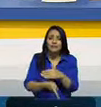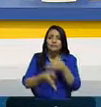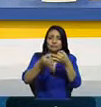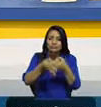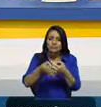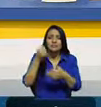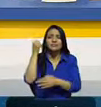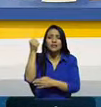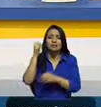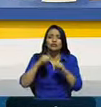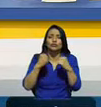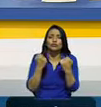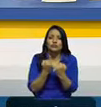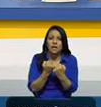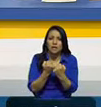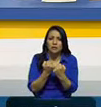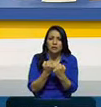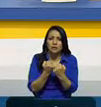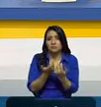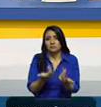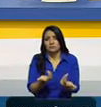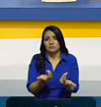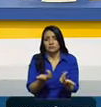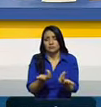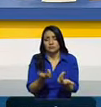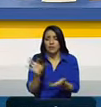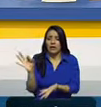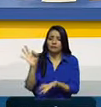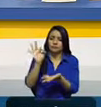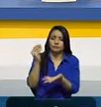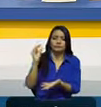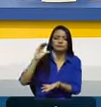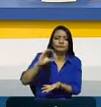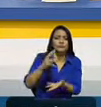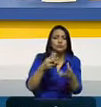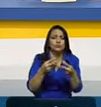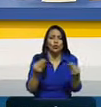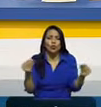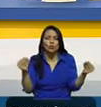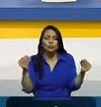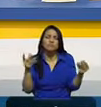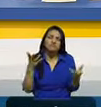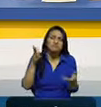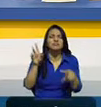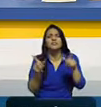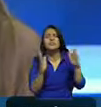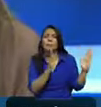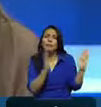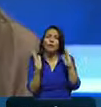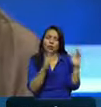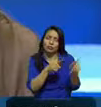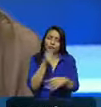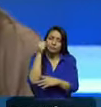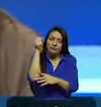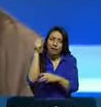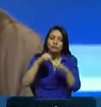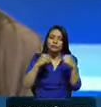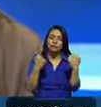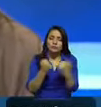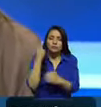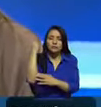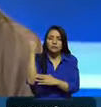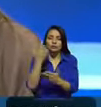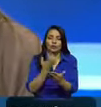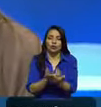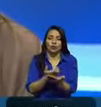derechos sociales, no como prebendas, no como asignaciones paliativas, sino justamente como derechos sociales y económicos. Creo que si no